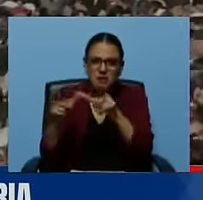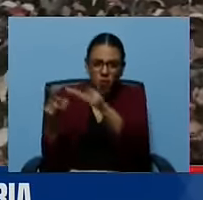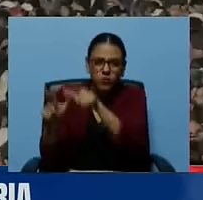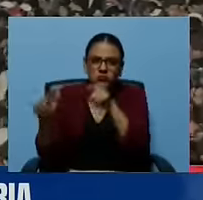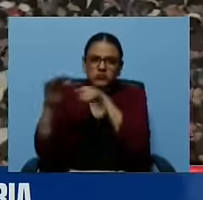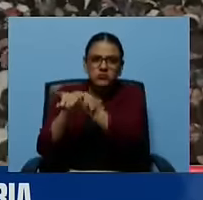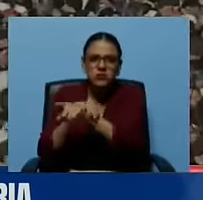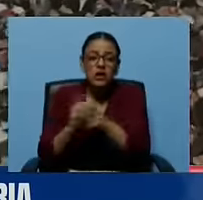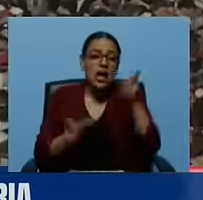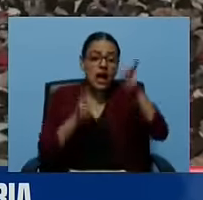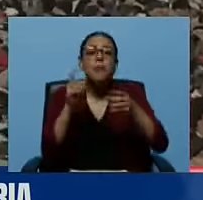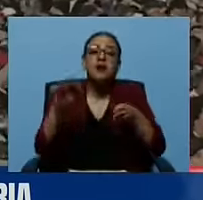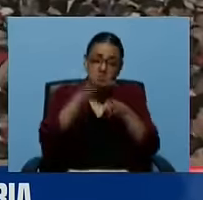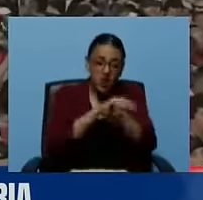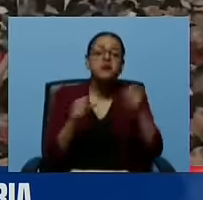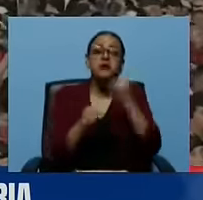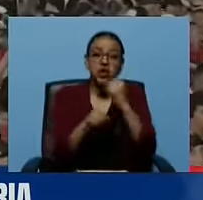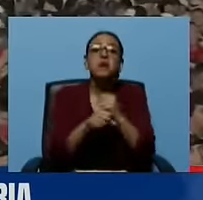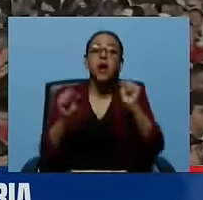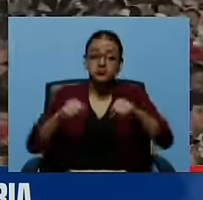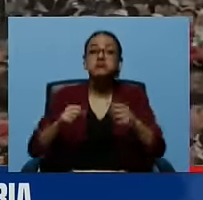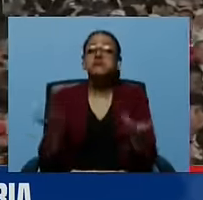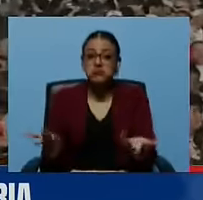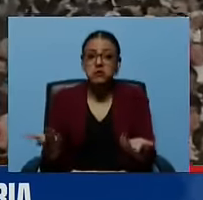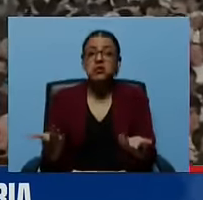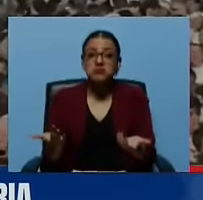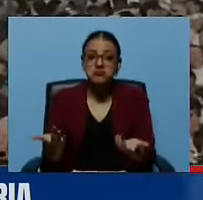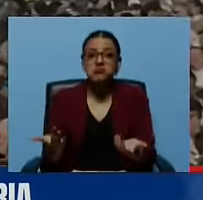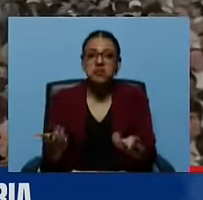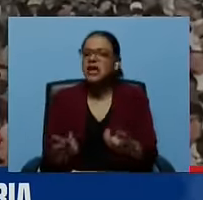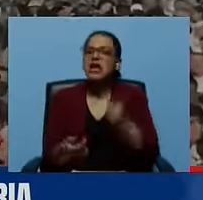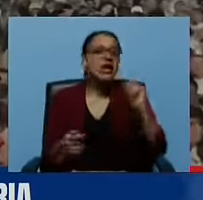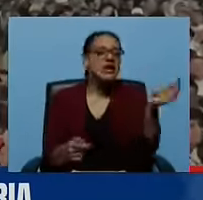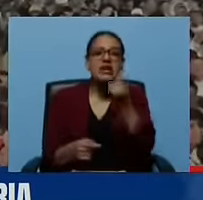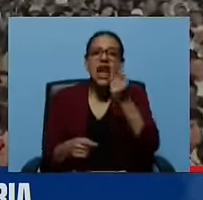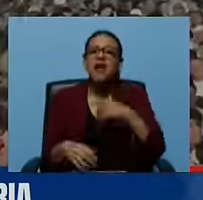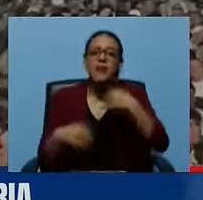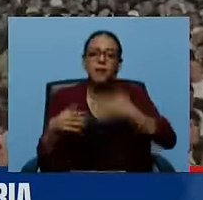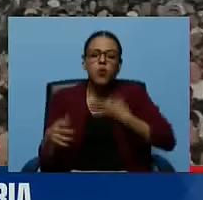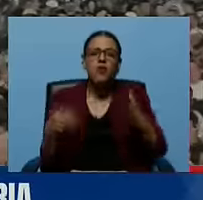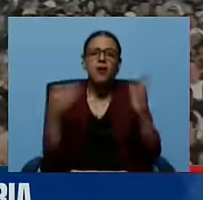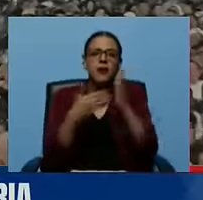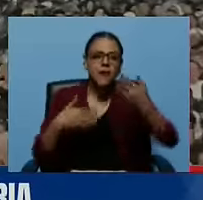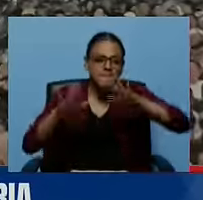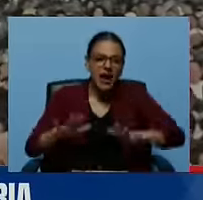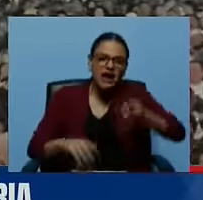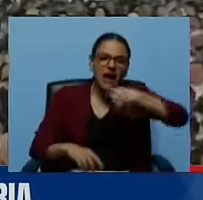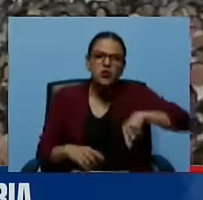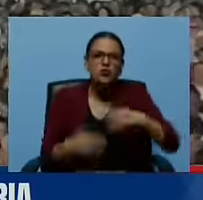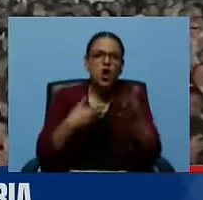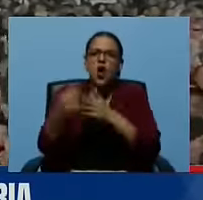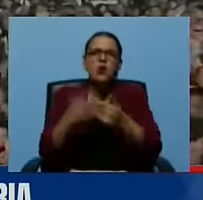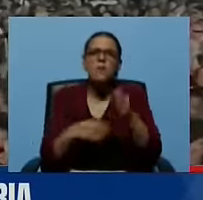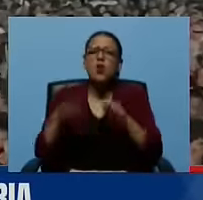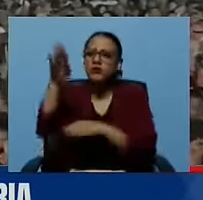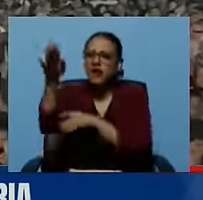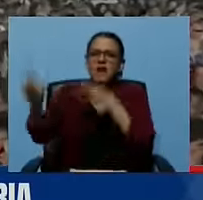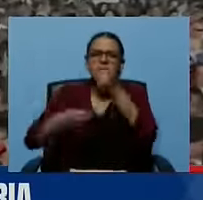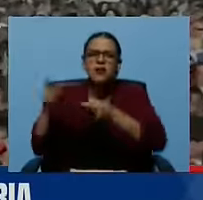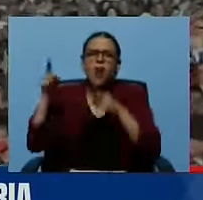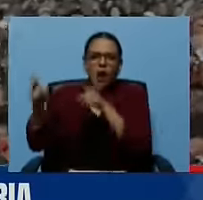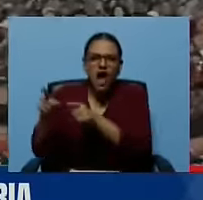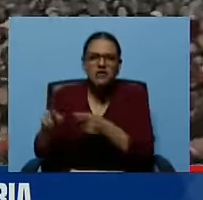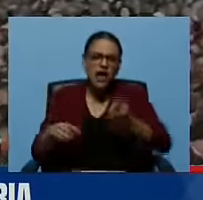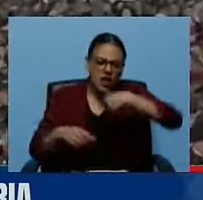la gente salió a trabajar. A nosotros no nos va a parar nada ni nadie. Hagan lo que hagan los fascistas,